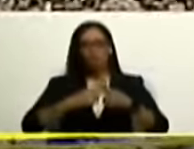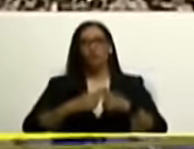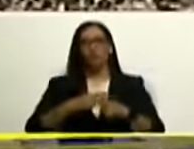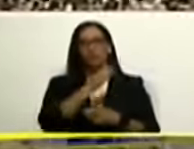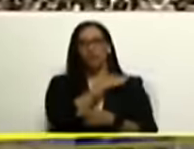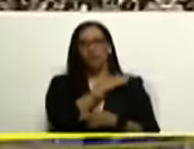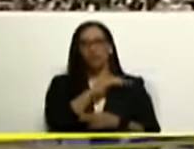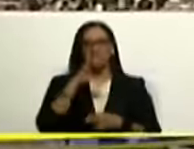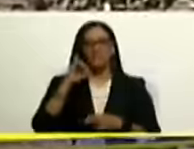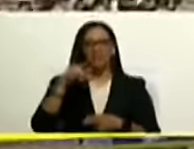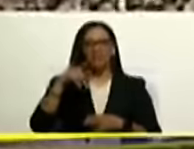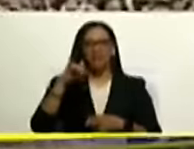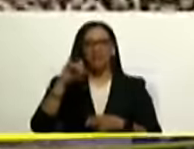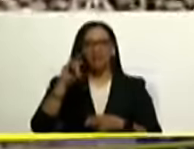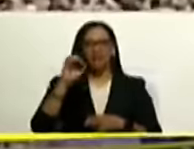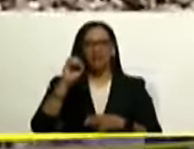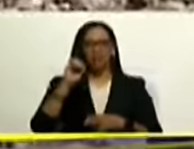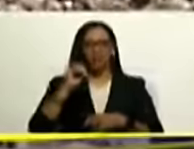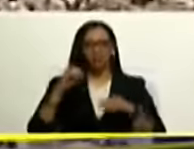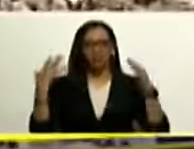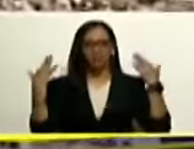Cipriano Castro.